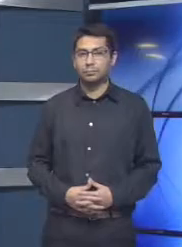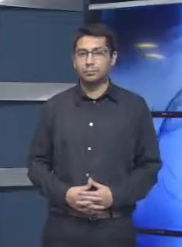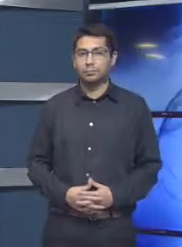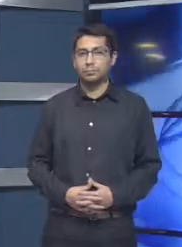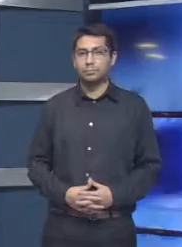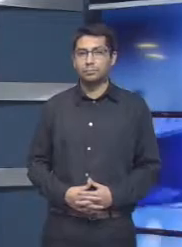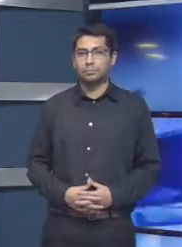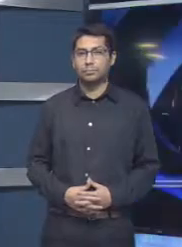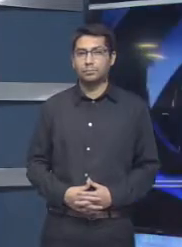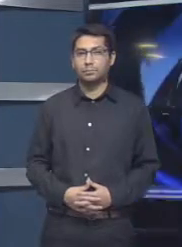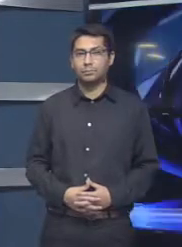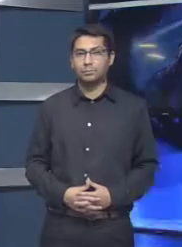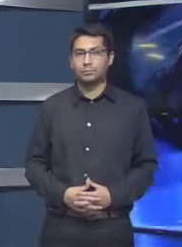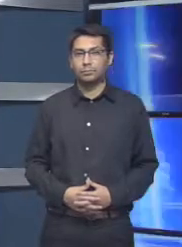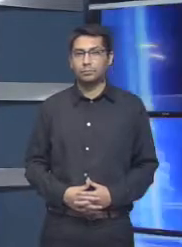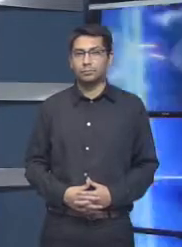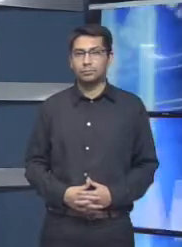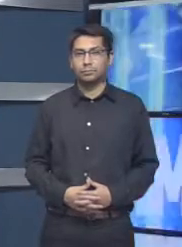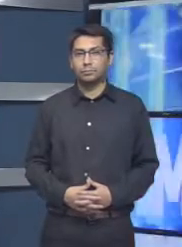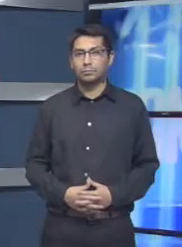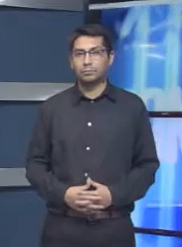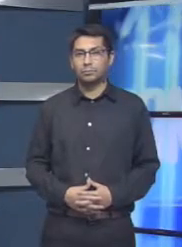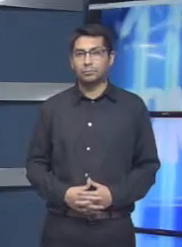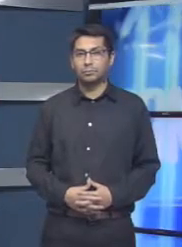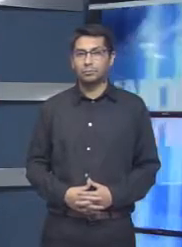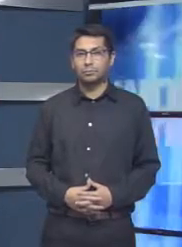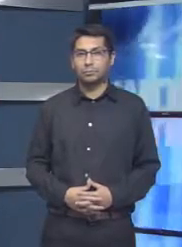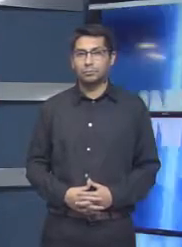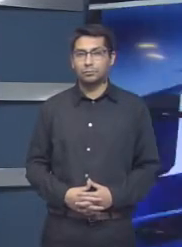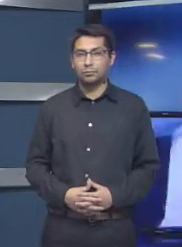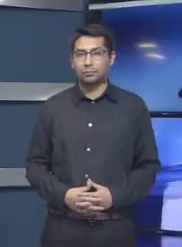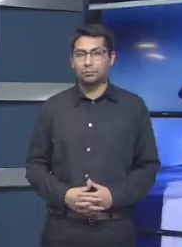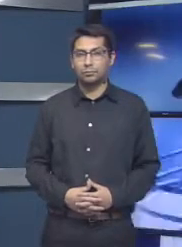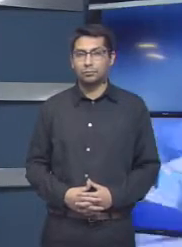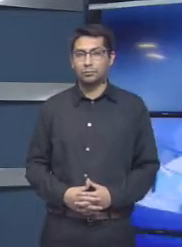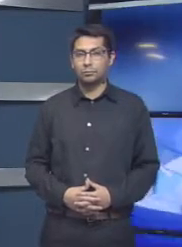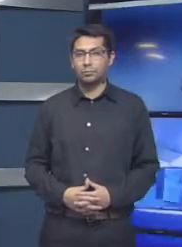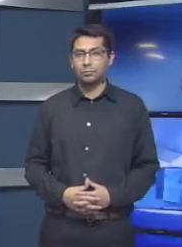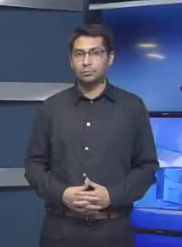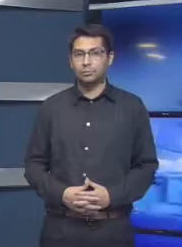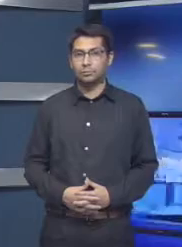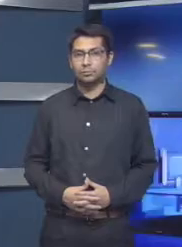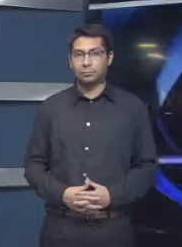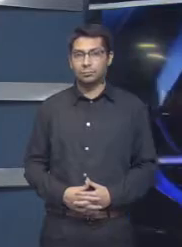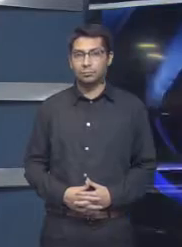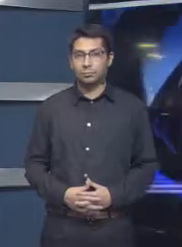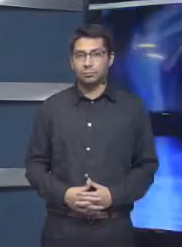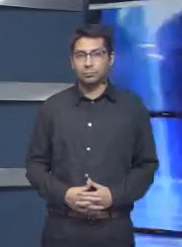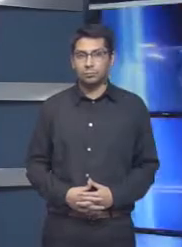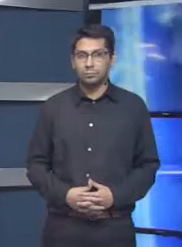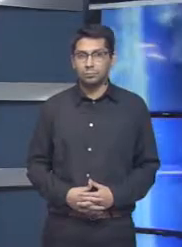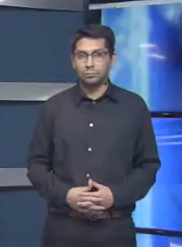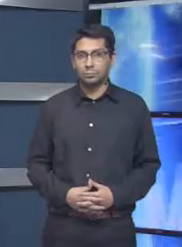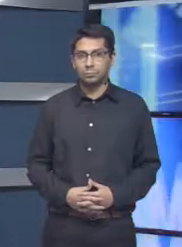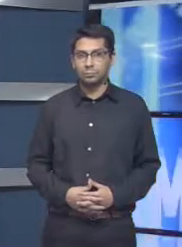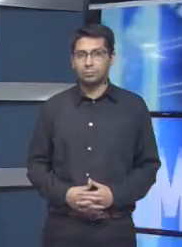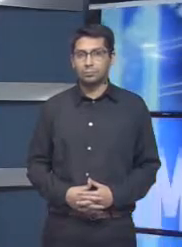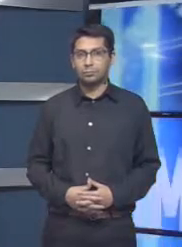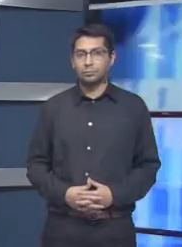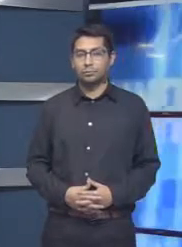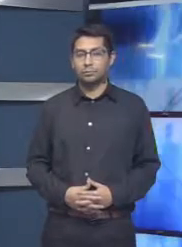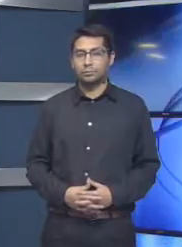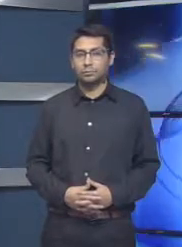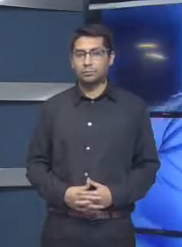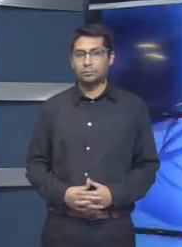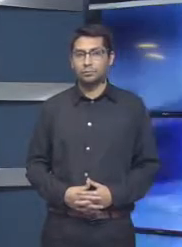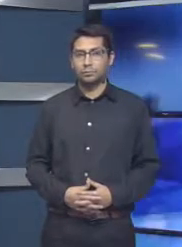mucho beneplácito, como les decía al principio, y también estamos analizando, porque tenga en cuenta